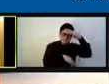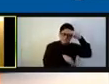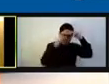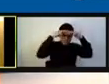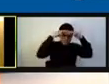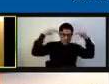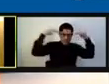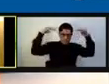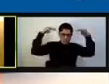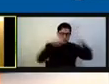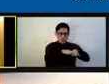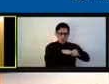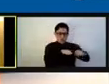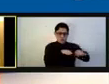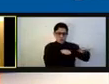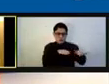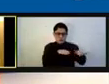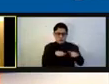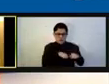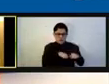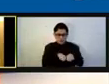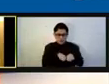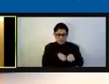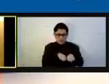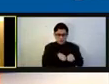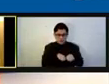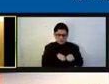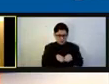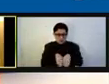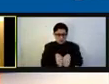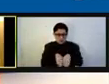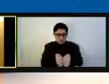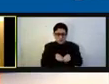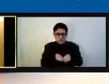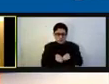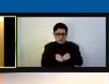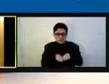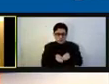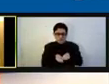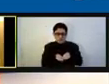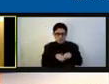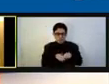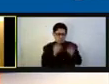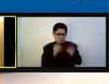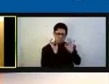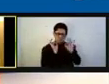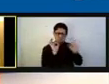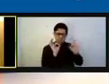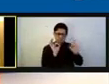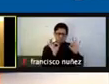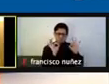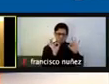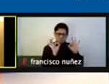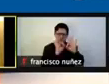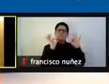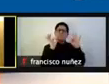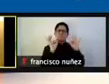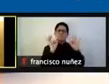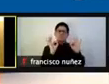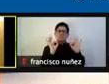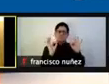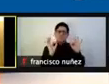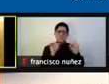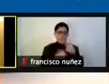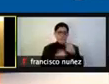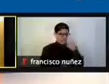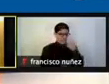experimento absolutamente exitoso, donde por primera vez se pudo hacer imágenes clarísimas de